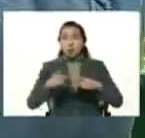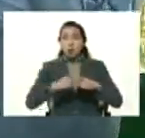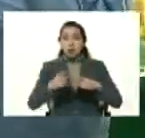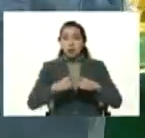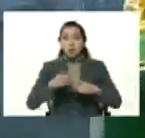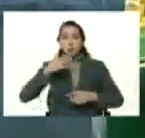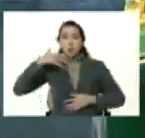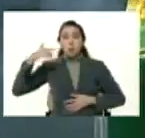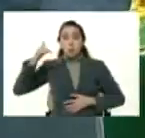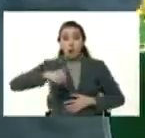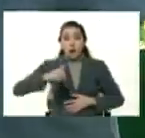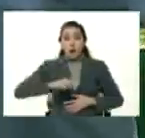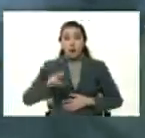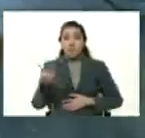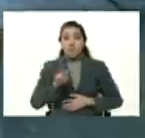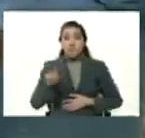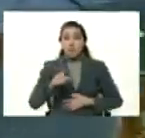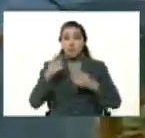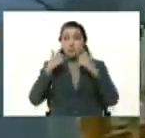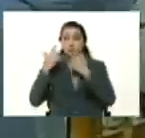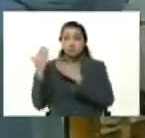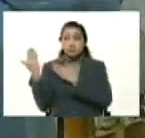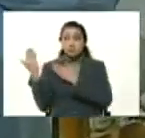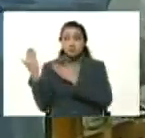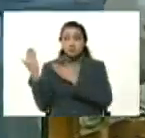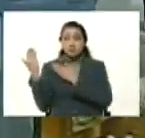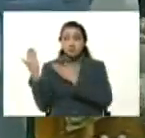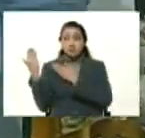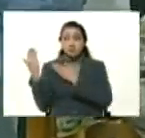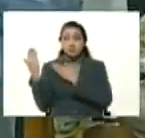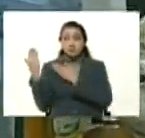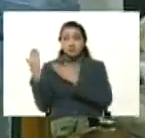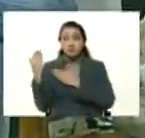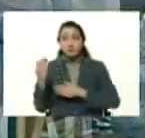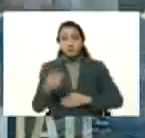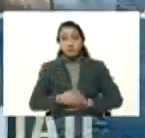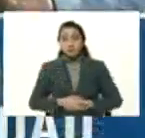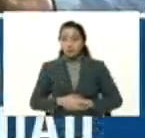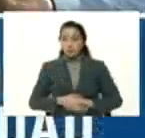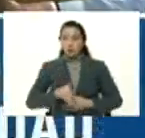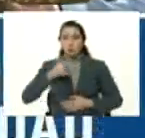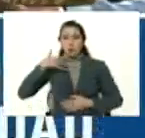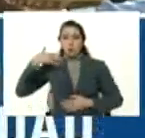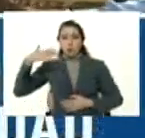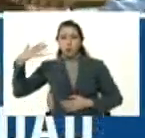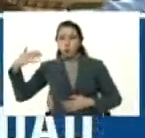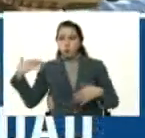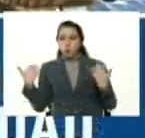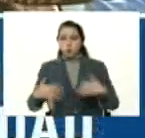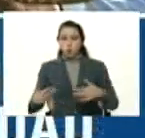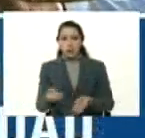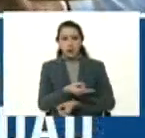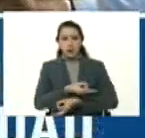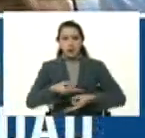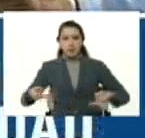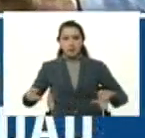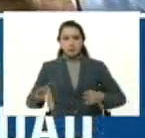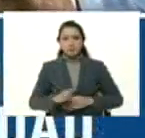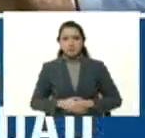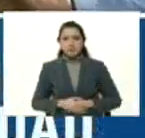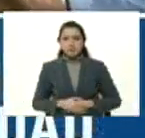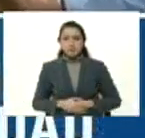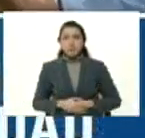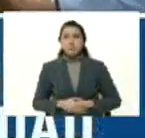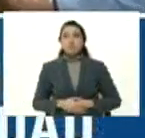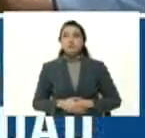famosa en Venezuela, bota de faena. Miren, pero qué estilo, qué calidad. Es una bota que te sirve